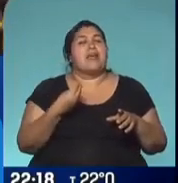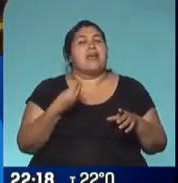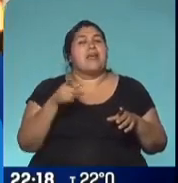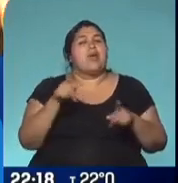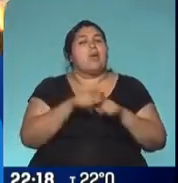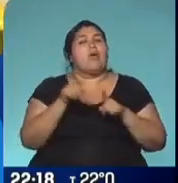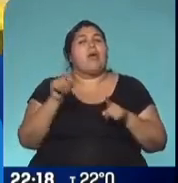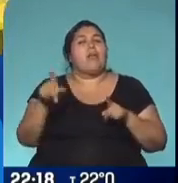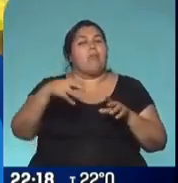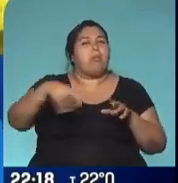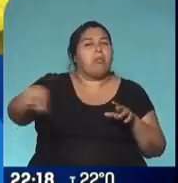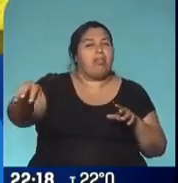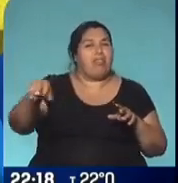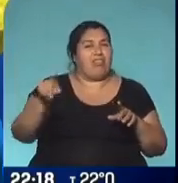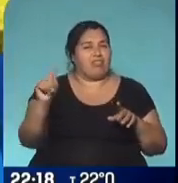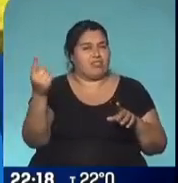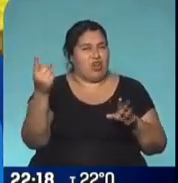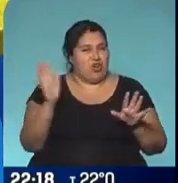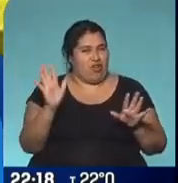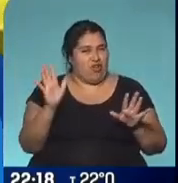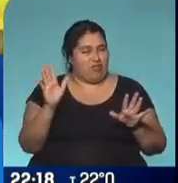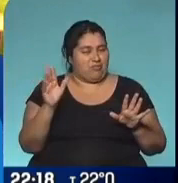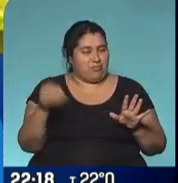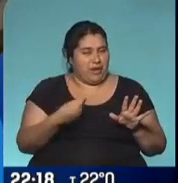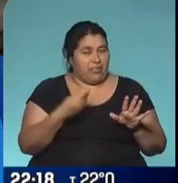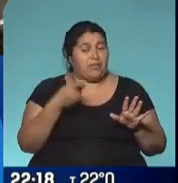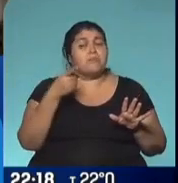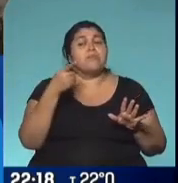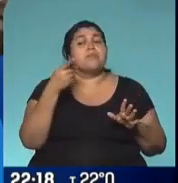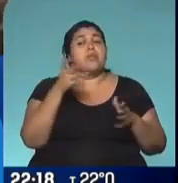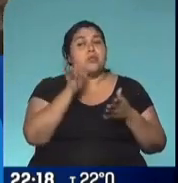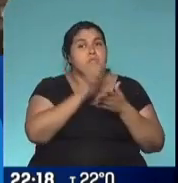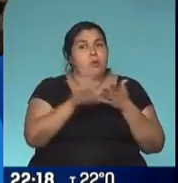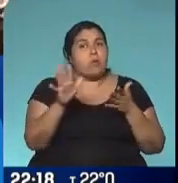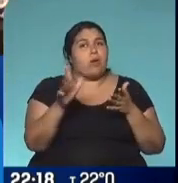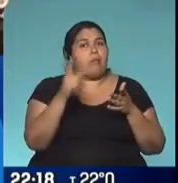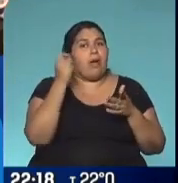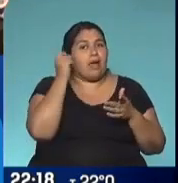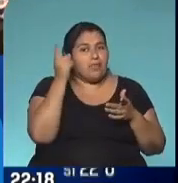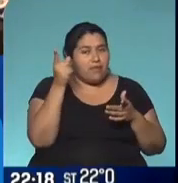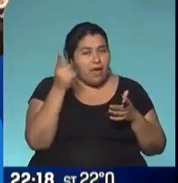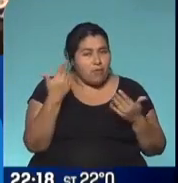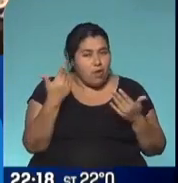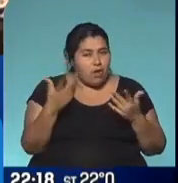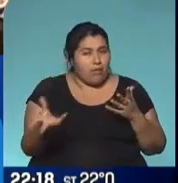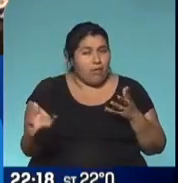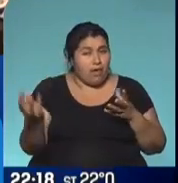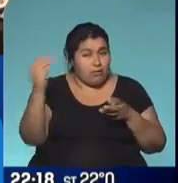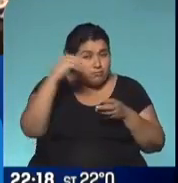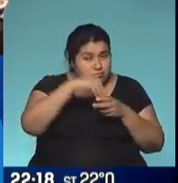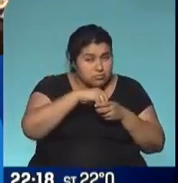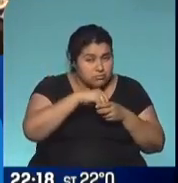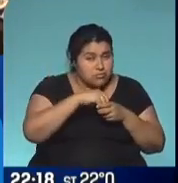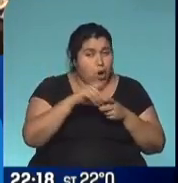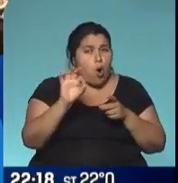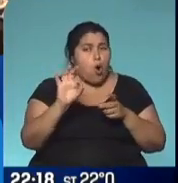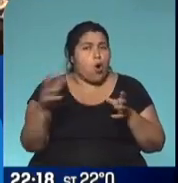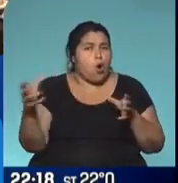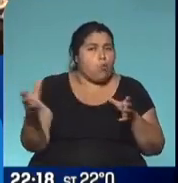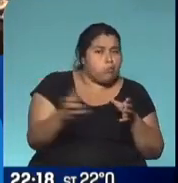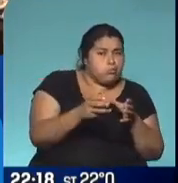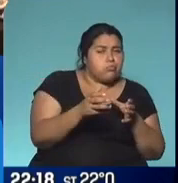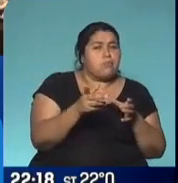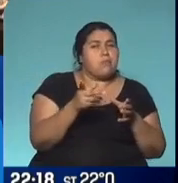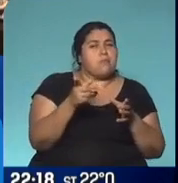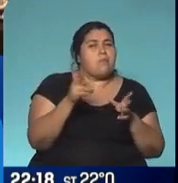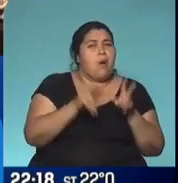vía independentista. Pero ahora, con este nuevo mapa, ¿será posible que los escoceses se vuelquen masivamente a